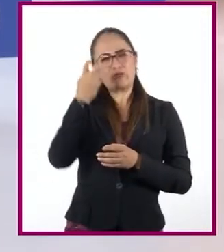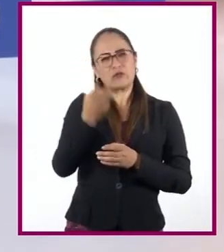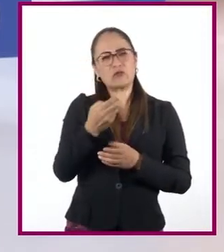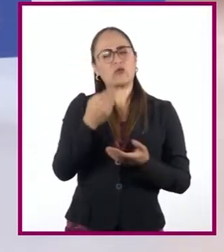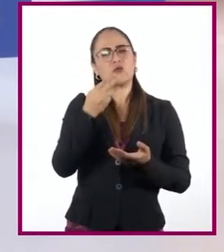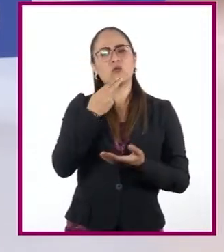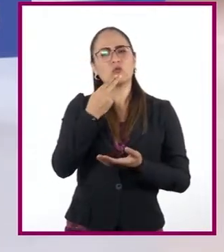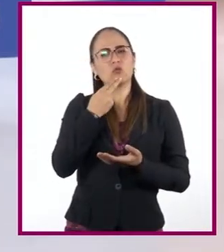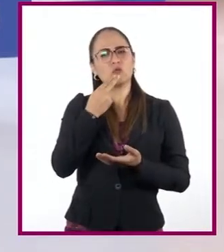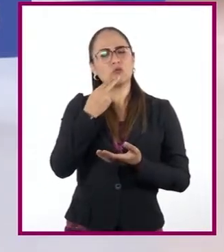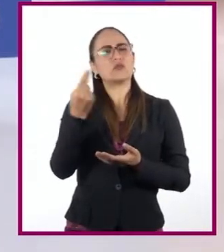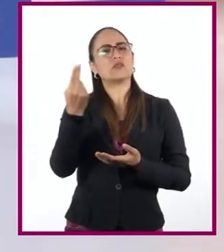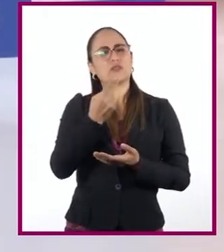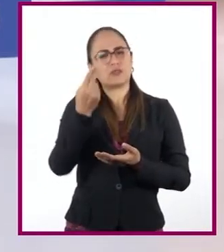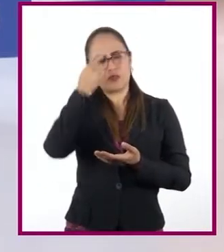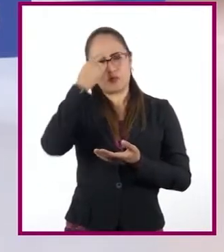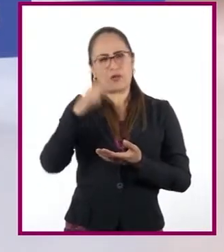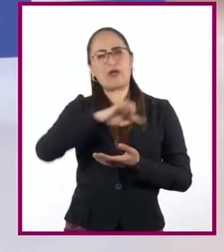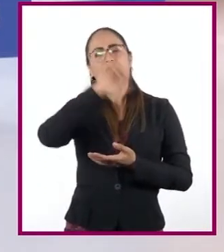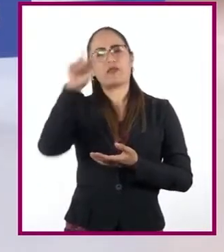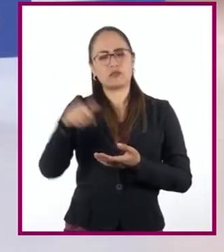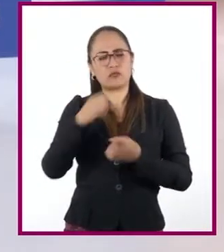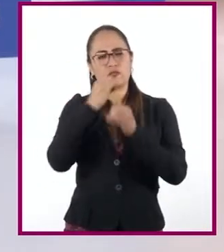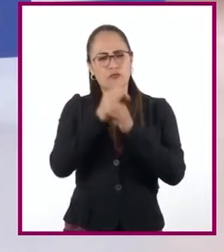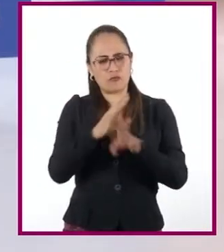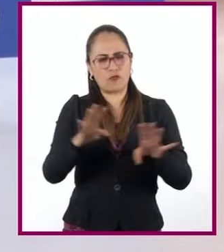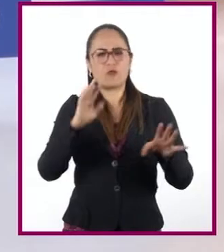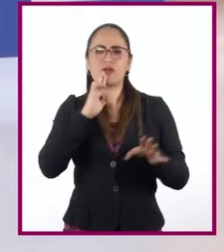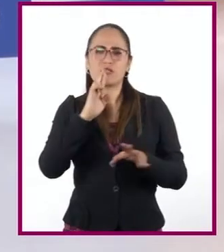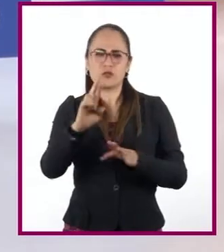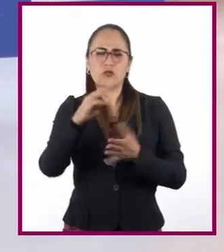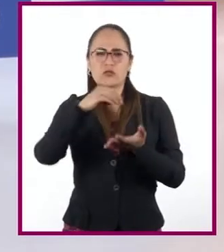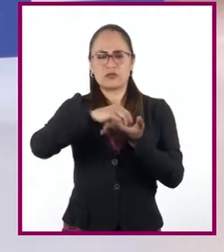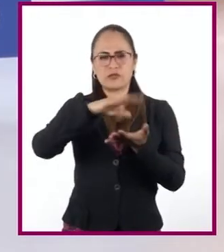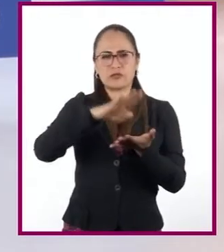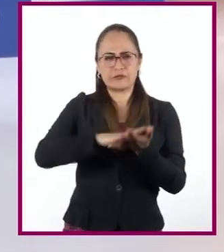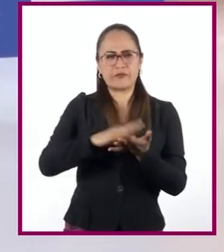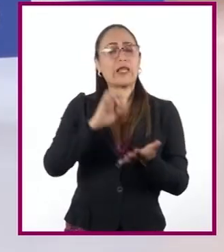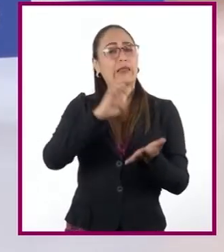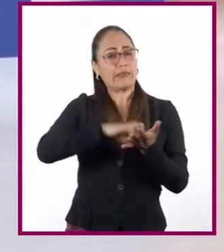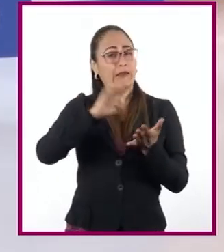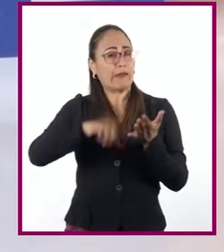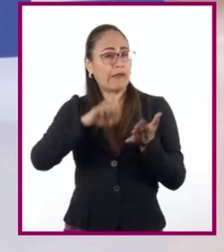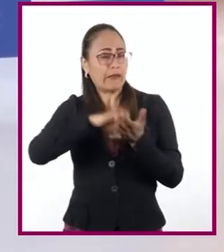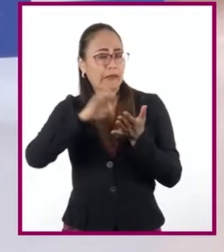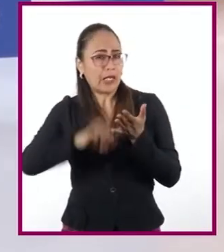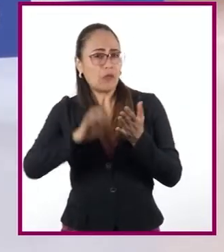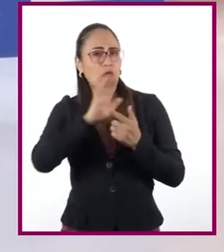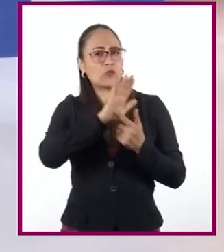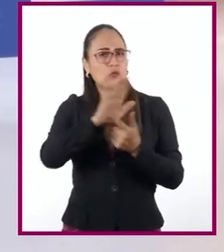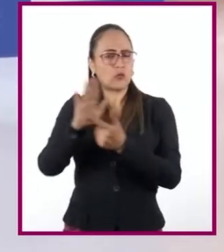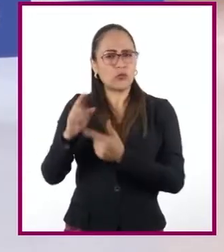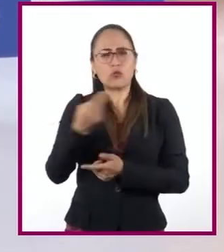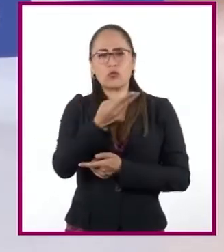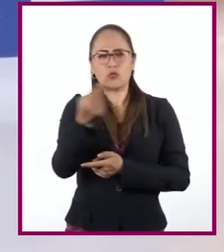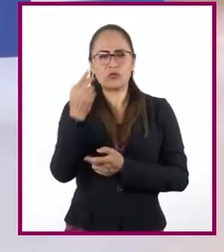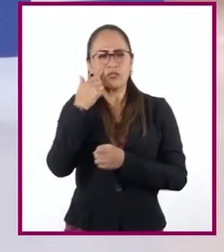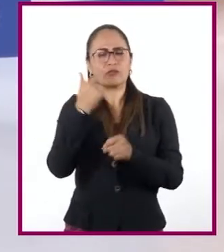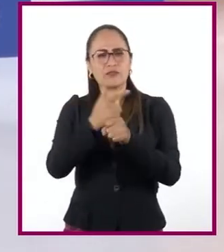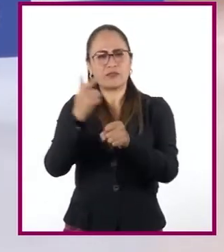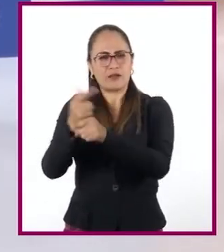para elaborar un informe de resultados. Veamos un par de ejemplos de informe de resultados para identificar